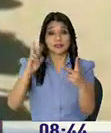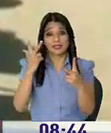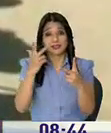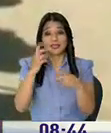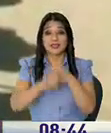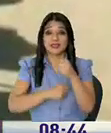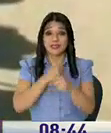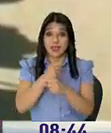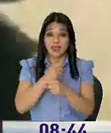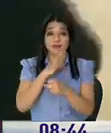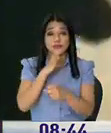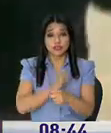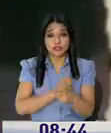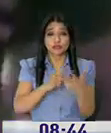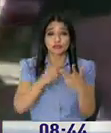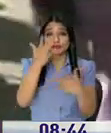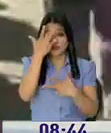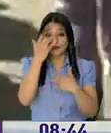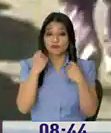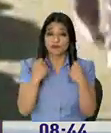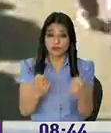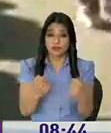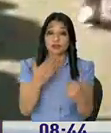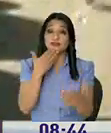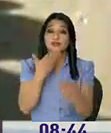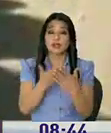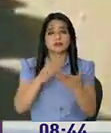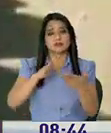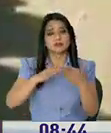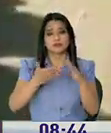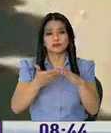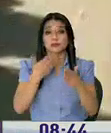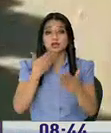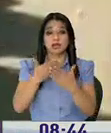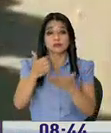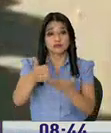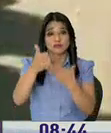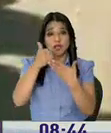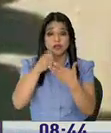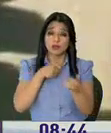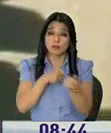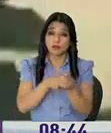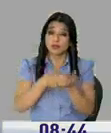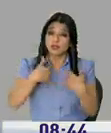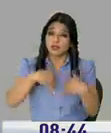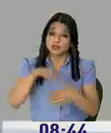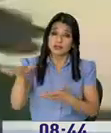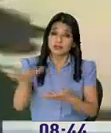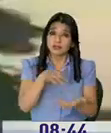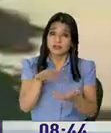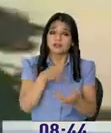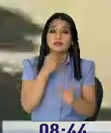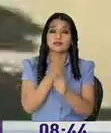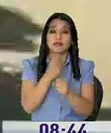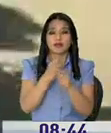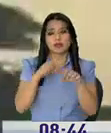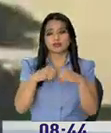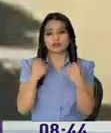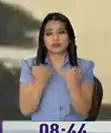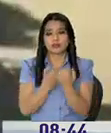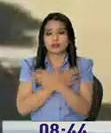discapacidad, enfermedades crónicas. Gracias a la comunidad por el apoyo para poder seguir haciendo nuestra labor social con todo el cariño